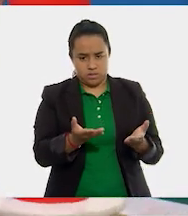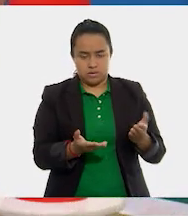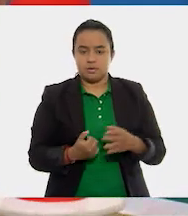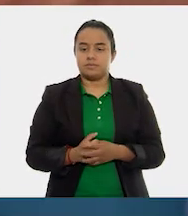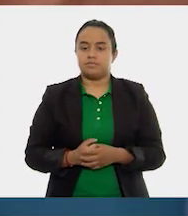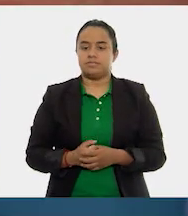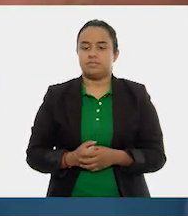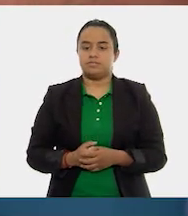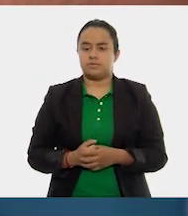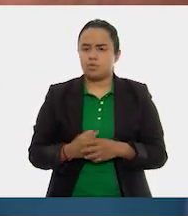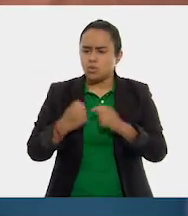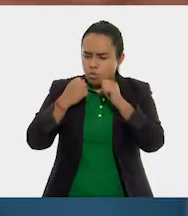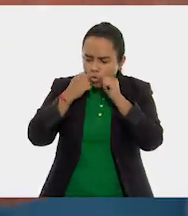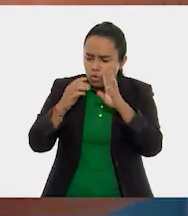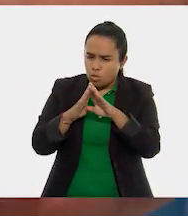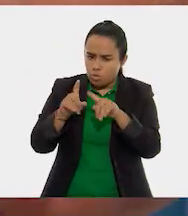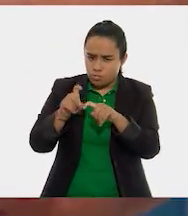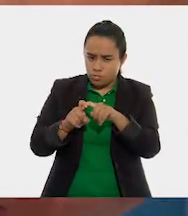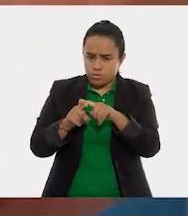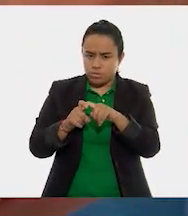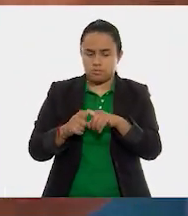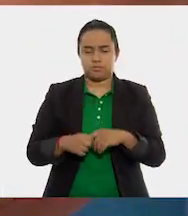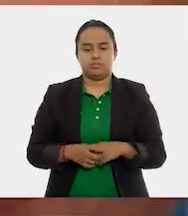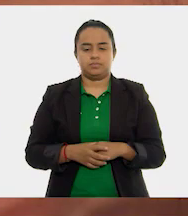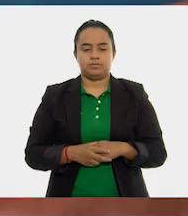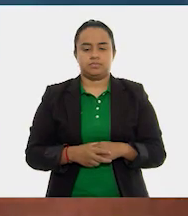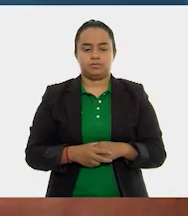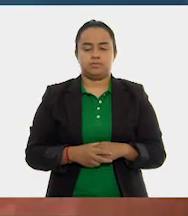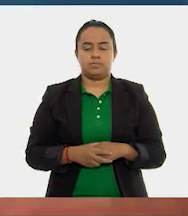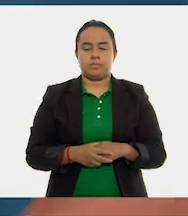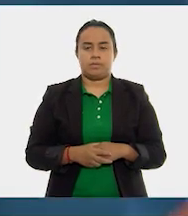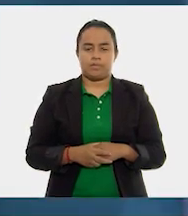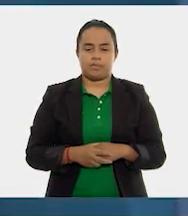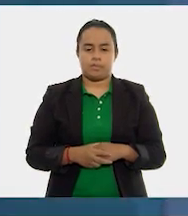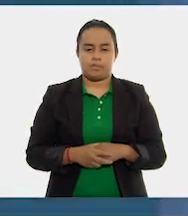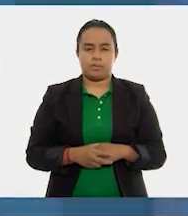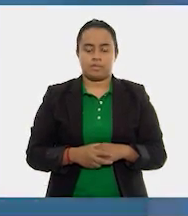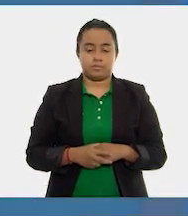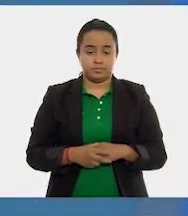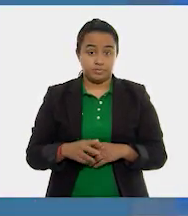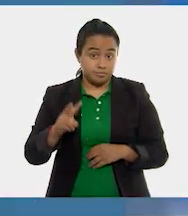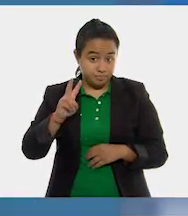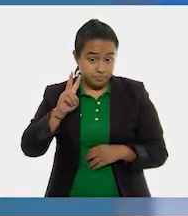No importa cómo lo ponga o lo clavamos. Así. Vamos a notar,